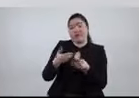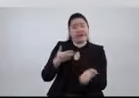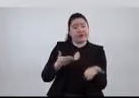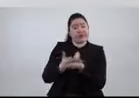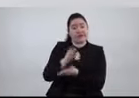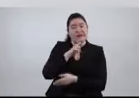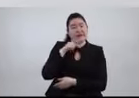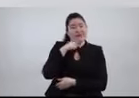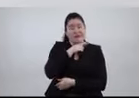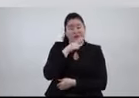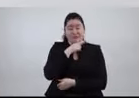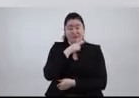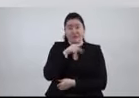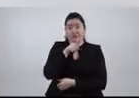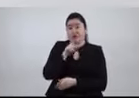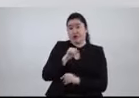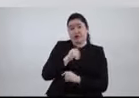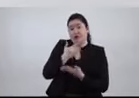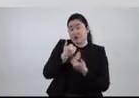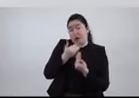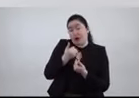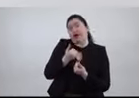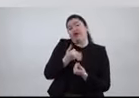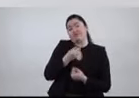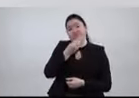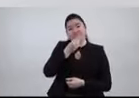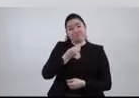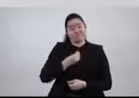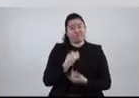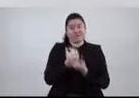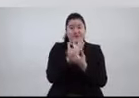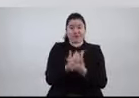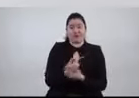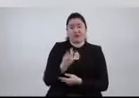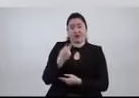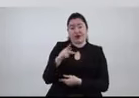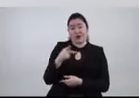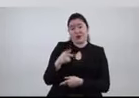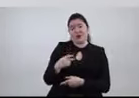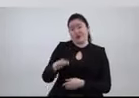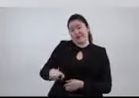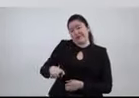vacunarse. Si por alguna razón no lo hicieron, pues tendrán que esperar a la edad de vacunación que les corresponde.